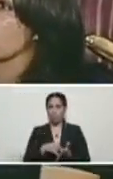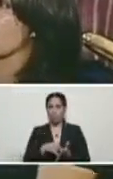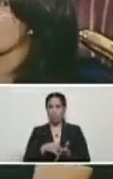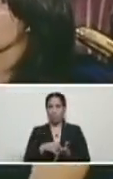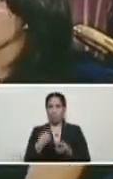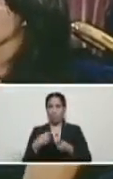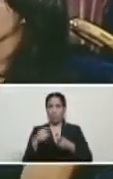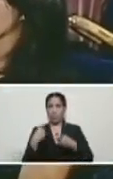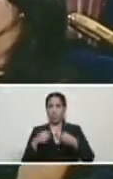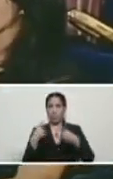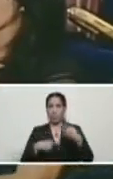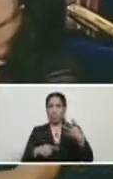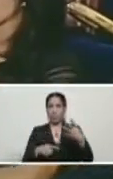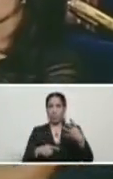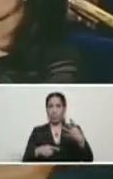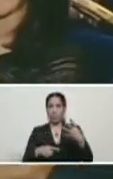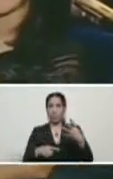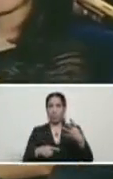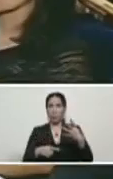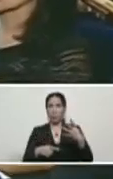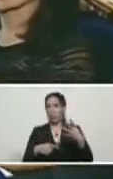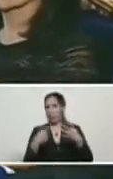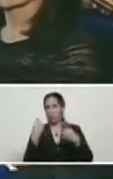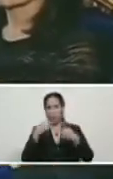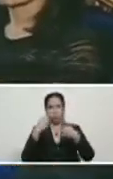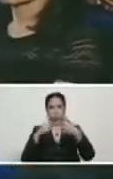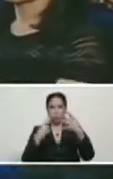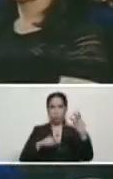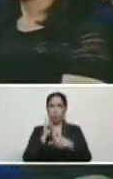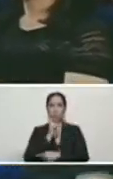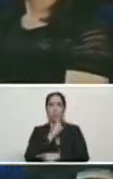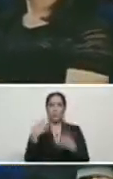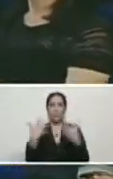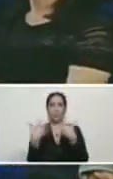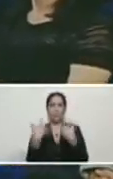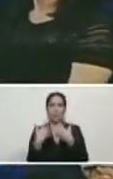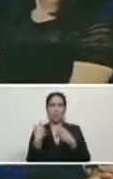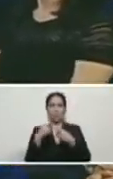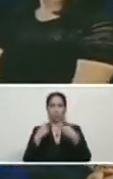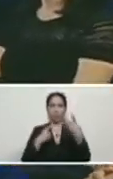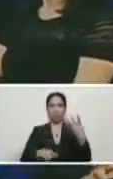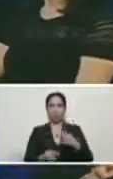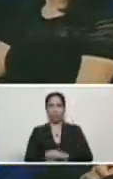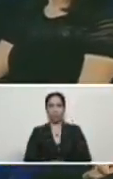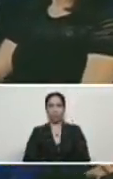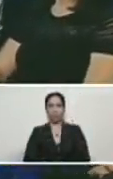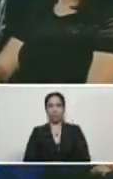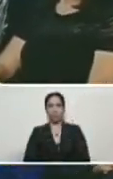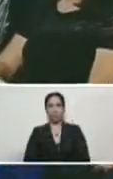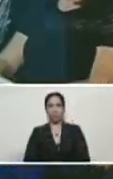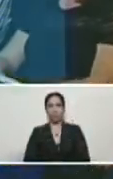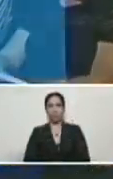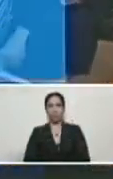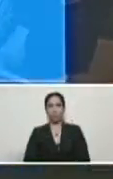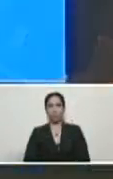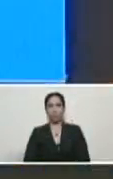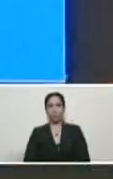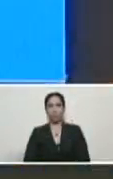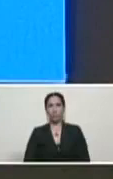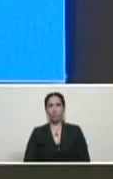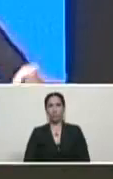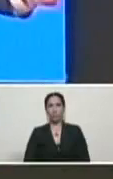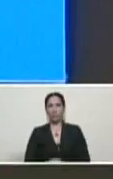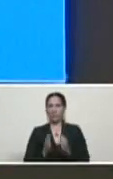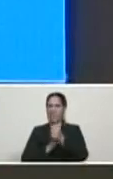Pichincha, Bomboná, Junín y Ayacucho. Llevado a cabo por